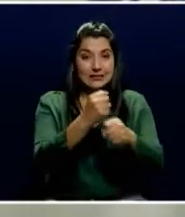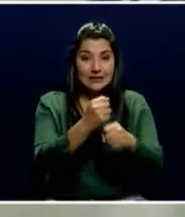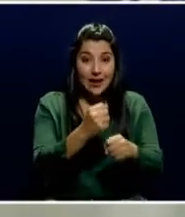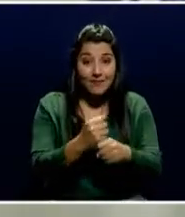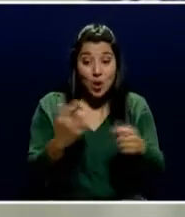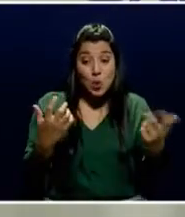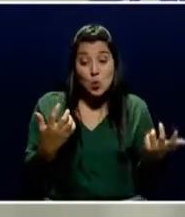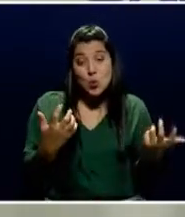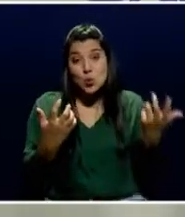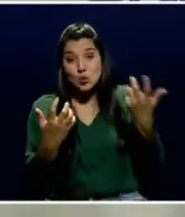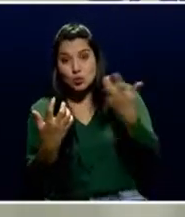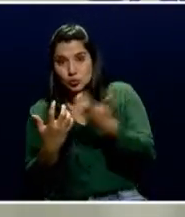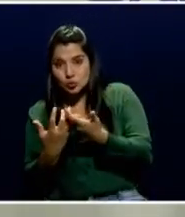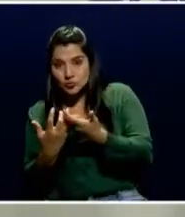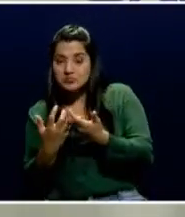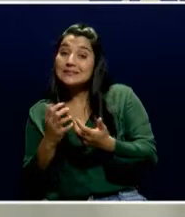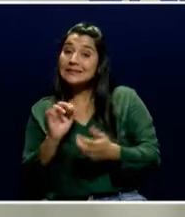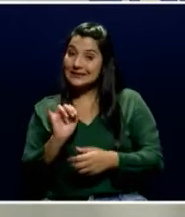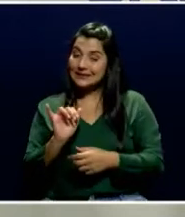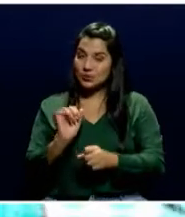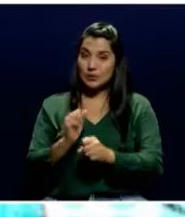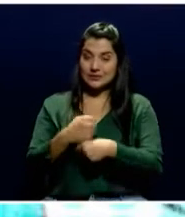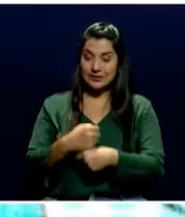a esta estrategia, y eso es lo que hemos hecho.